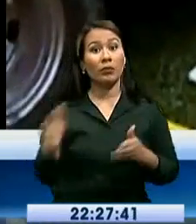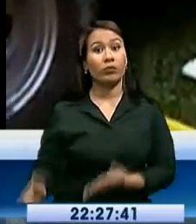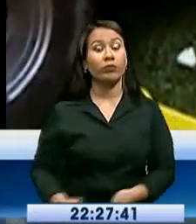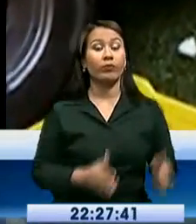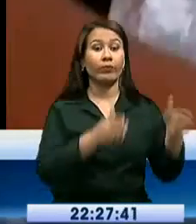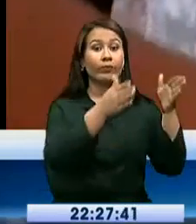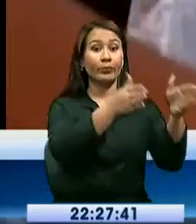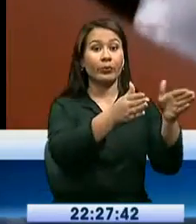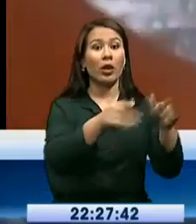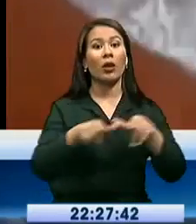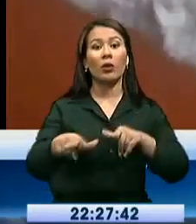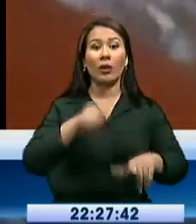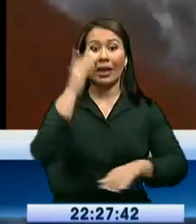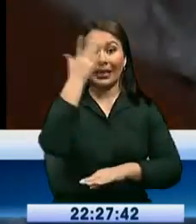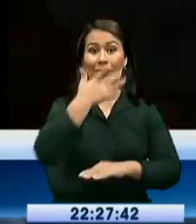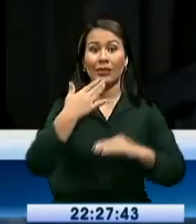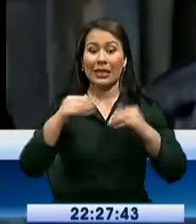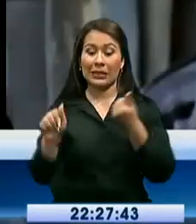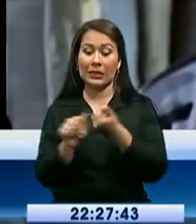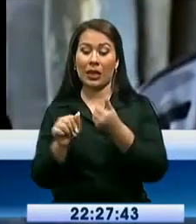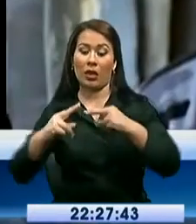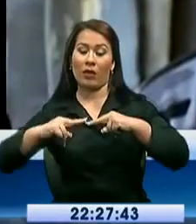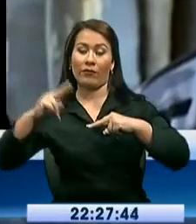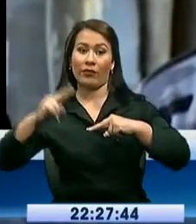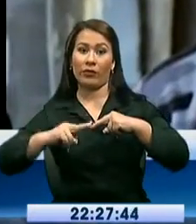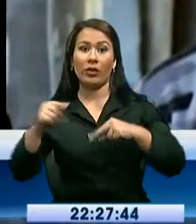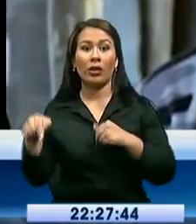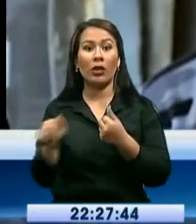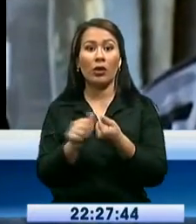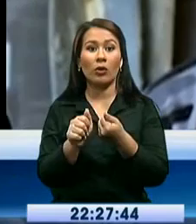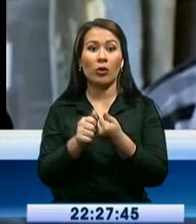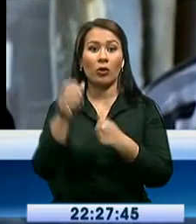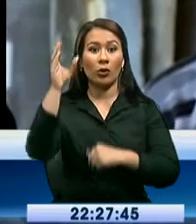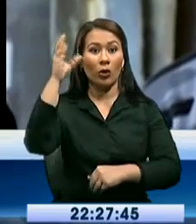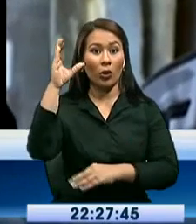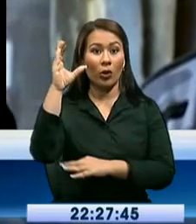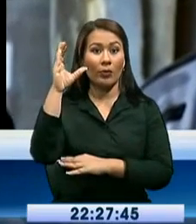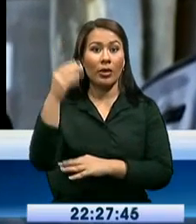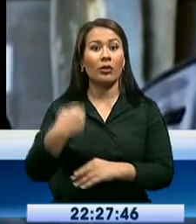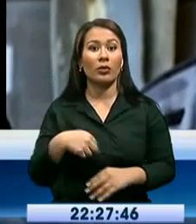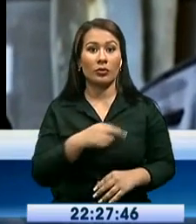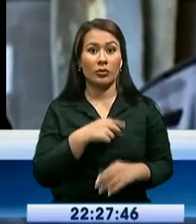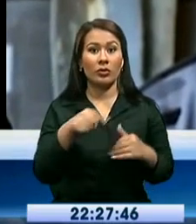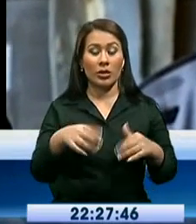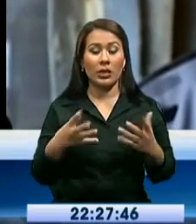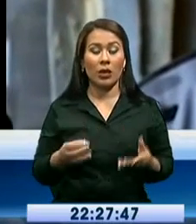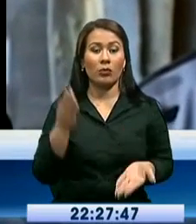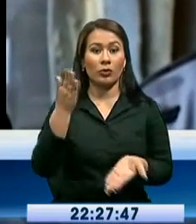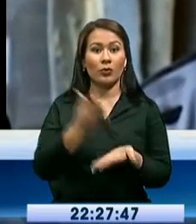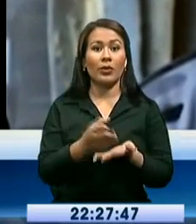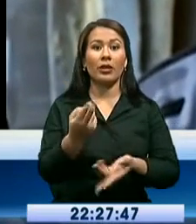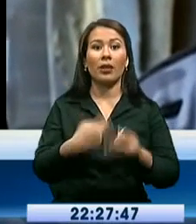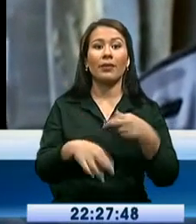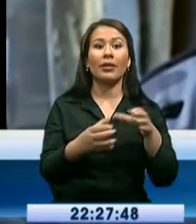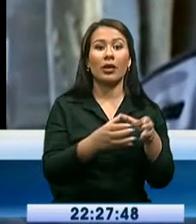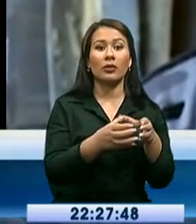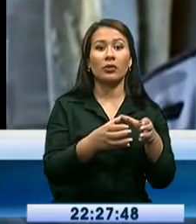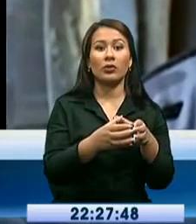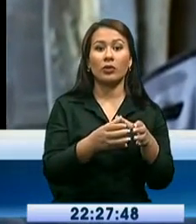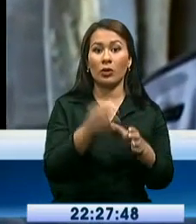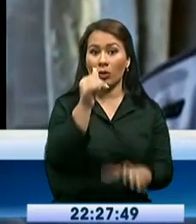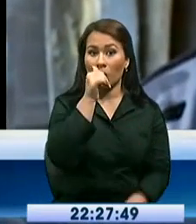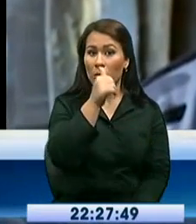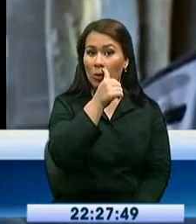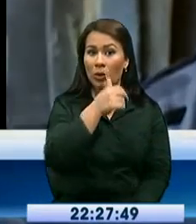Lorenzo, zona de frontera con Colombia. Tratamos de combatir las organizaciones narcodelictivas y los